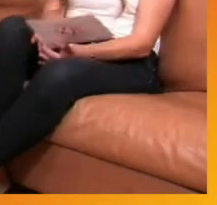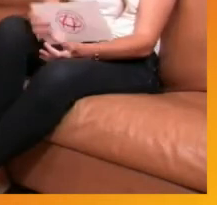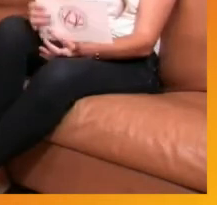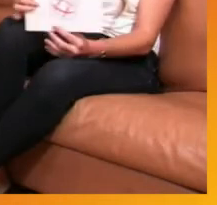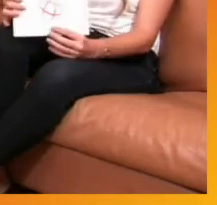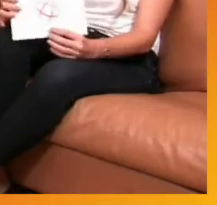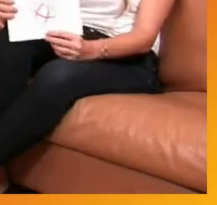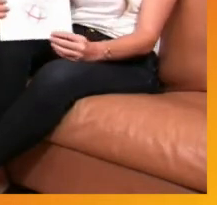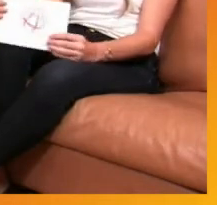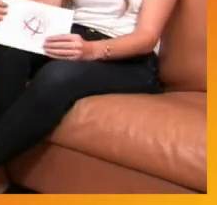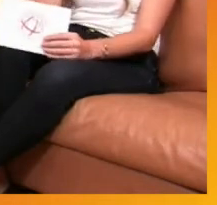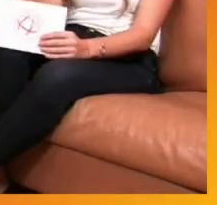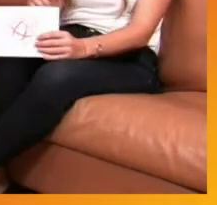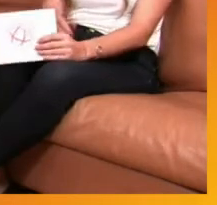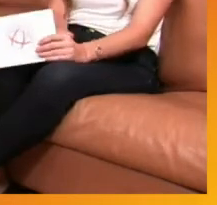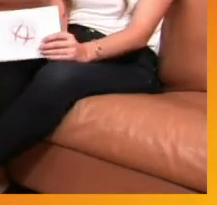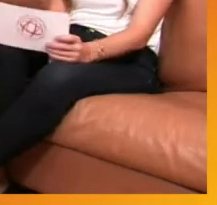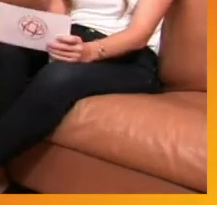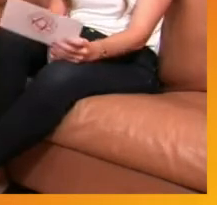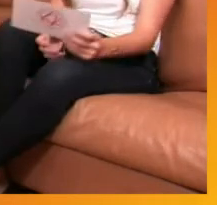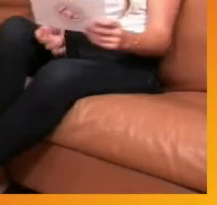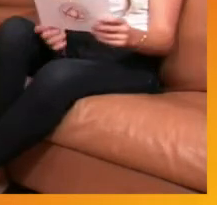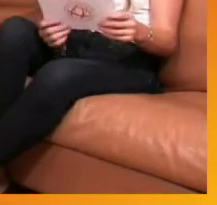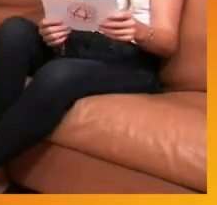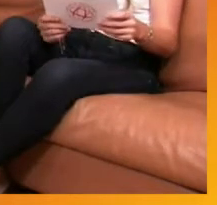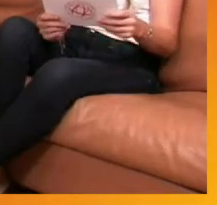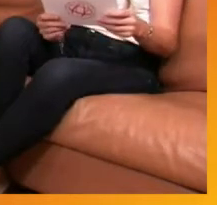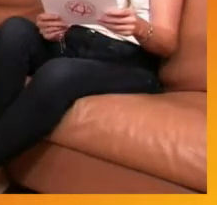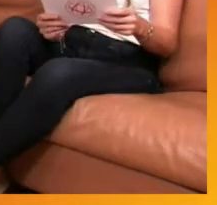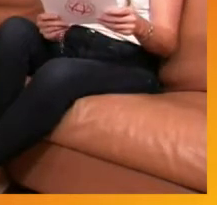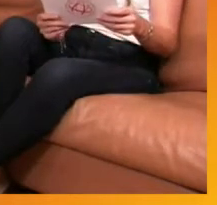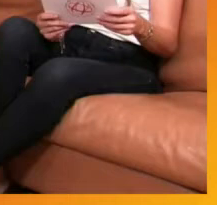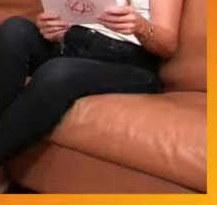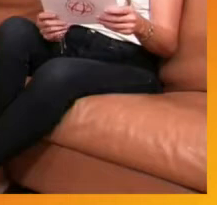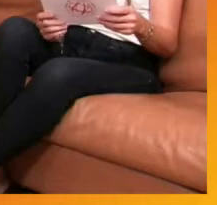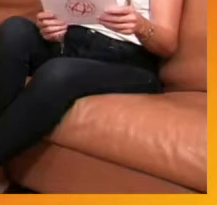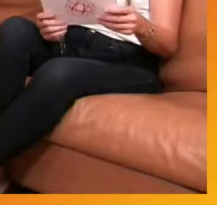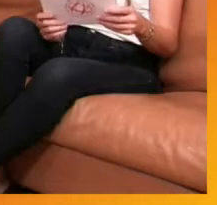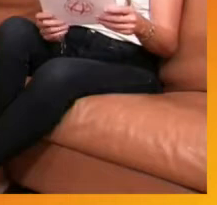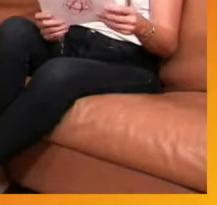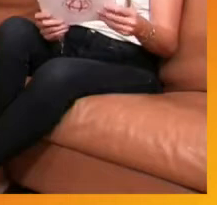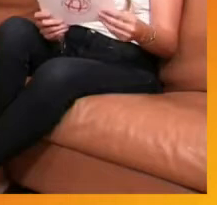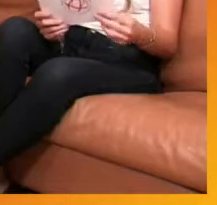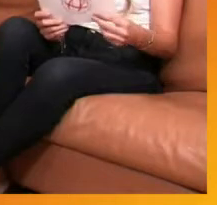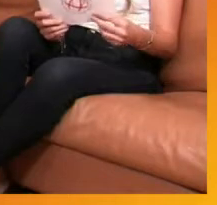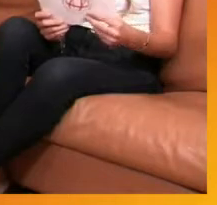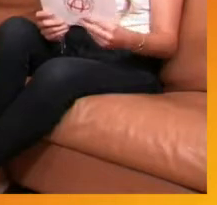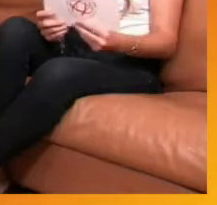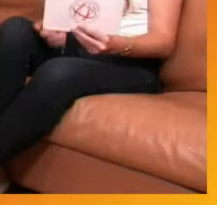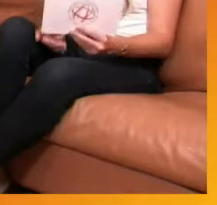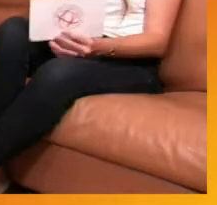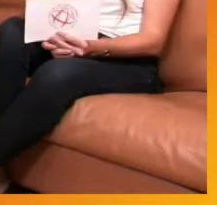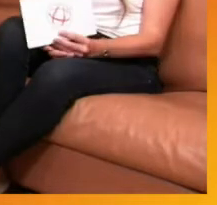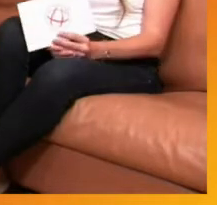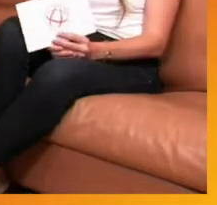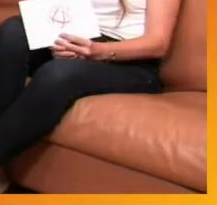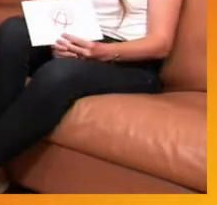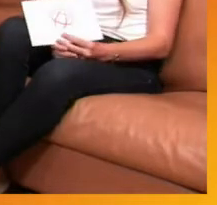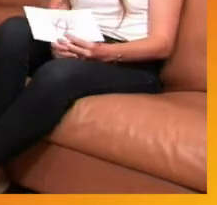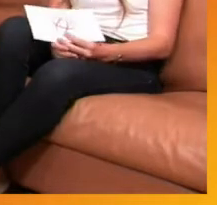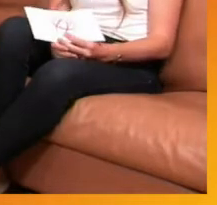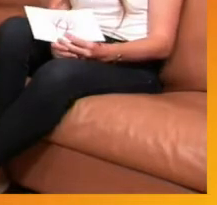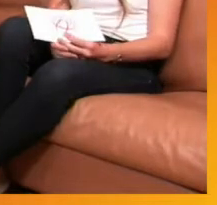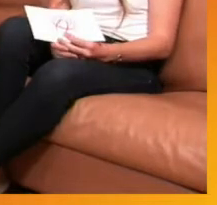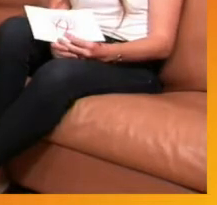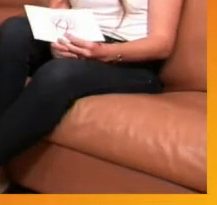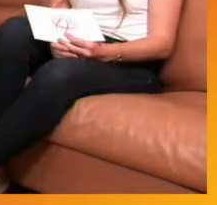para LinkedIn sobre temas de ventas y finanzas, y en agosto de 2019 es reconocido entre los 20 influencers